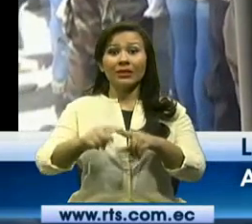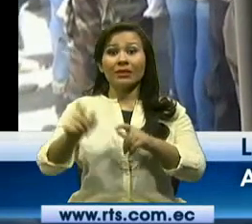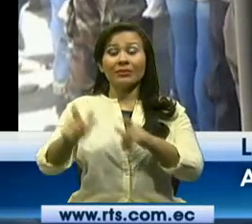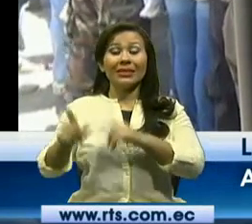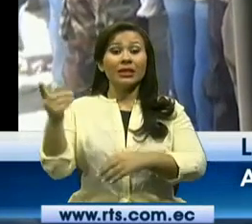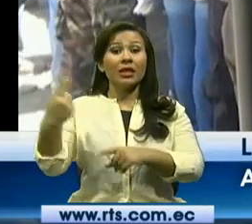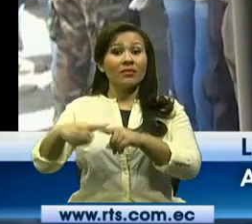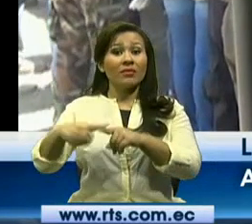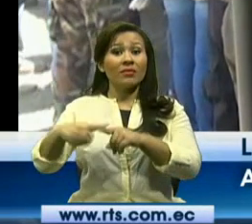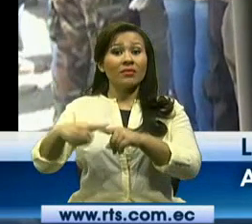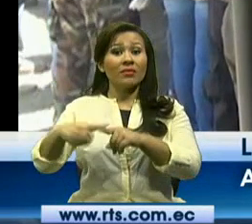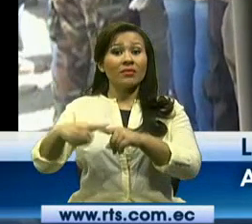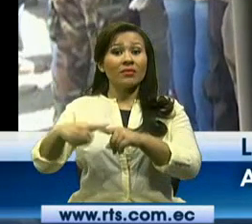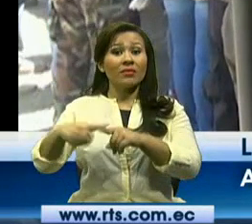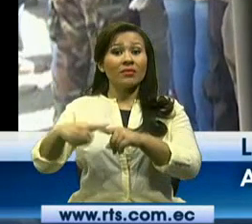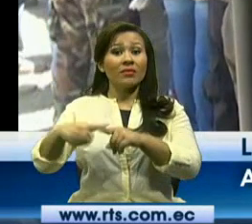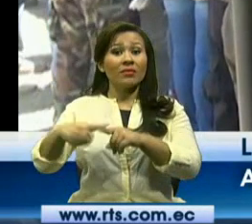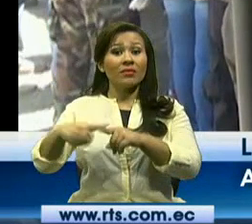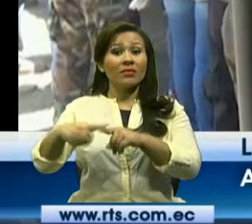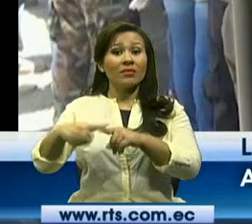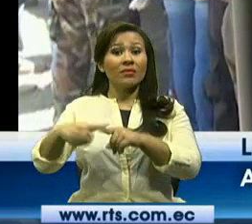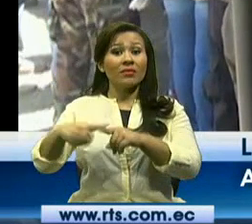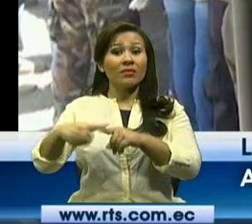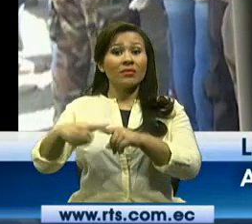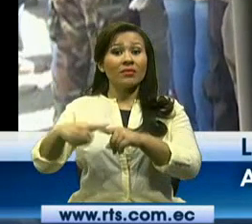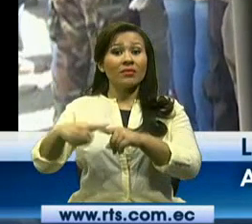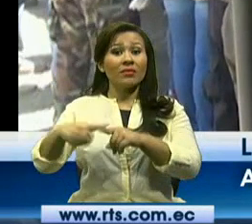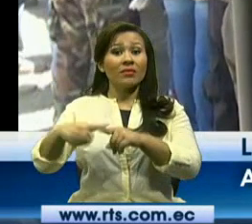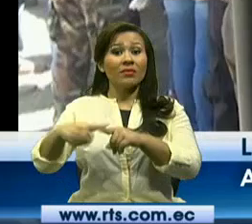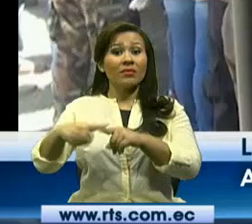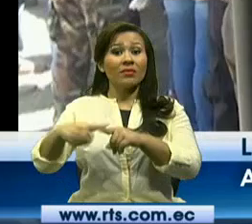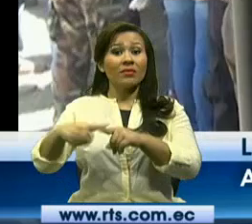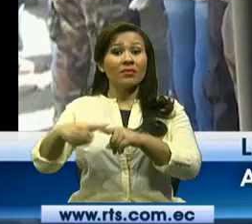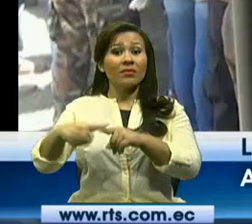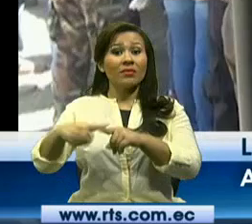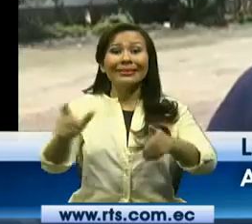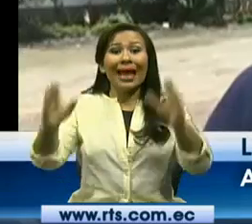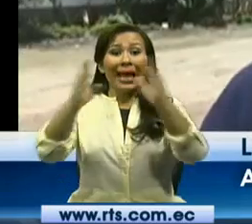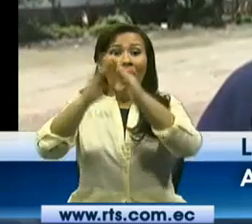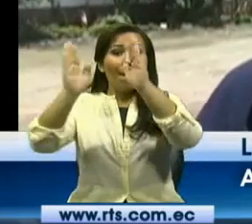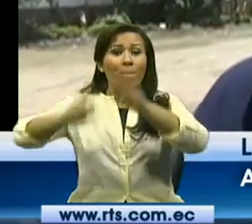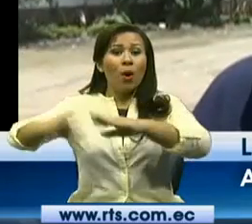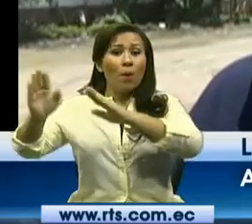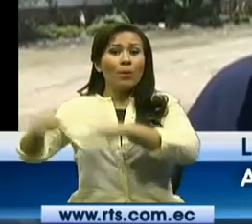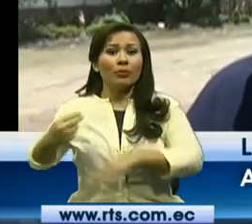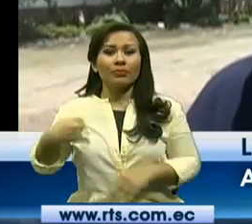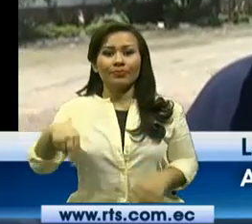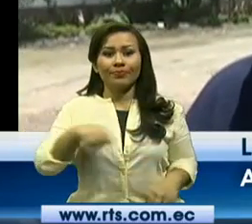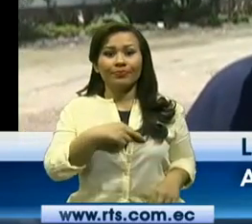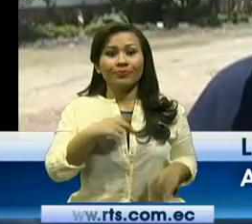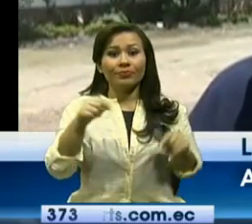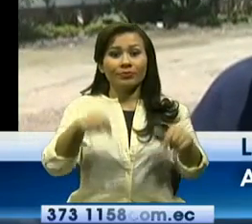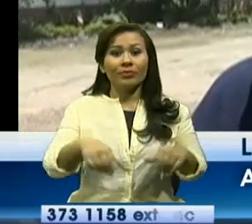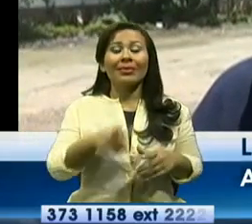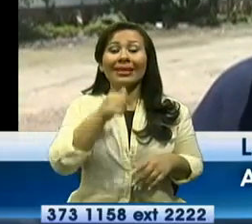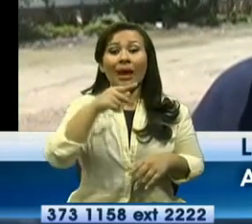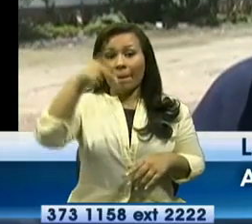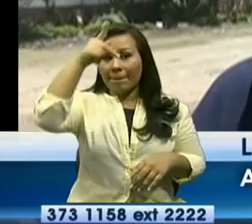para colaborar con la búsqueda de sobrevivientes en estructuras colapsadas. Que han llegado en un vuelo de la Fuerza Aérea del